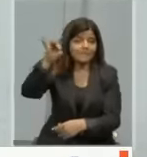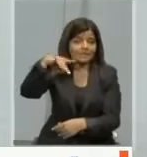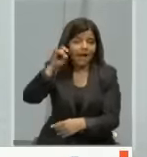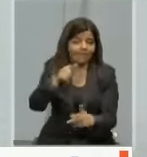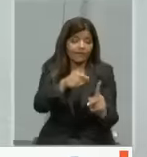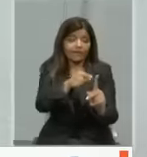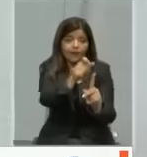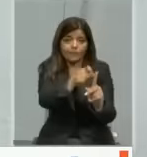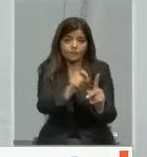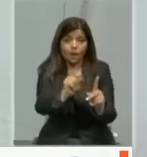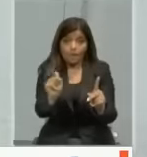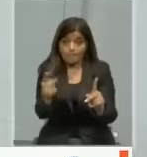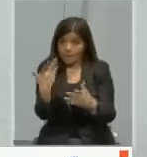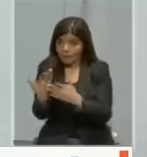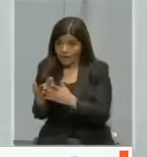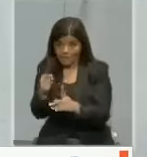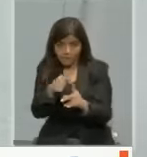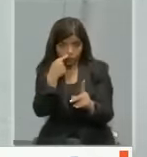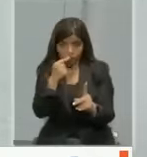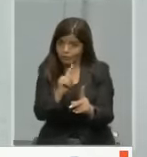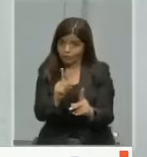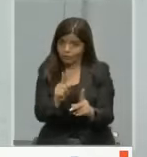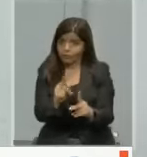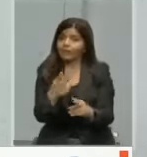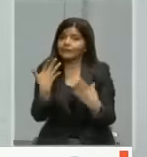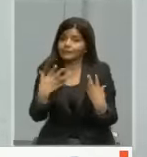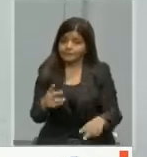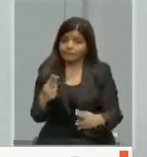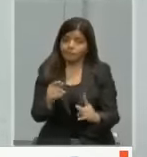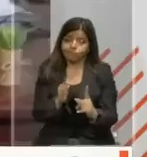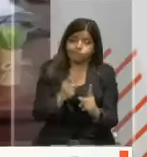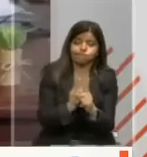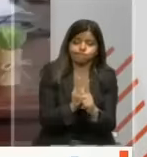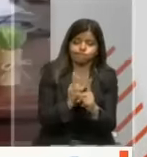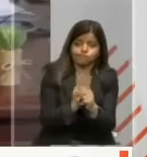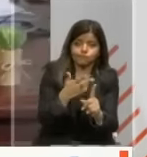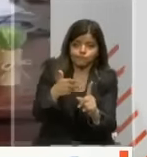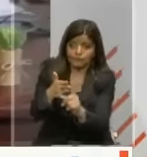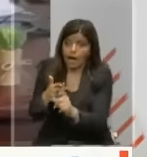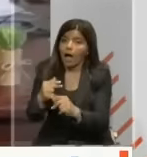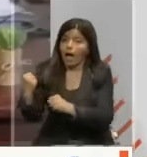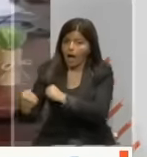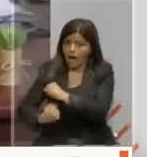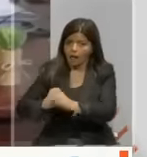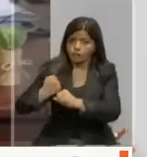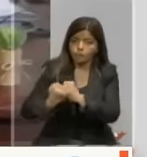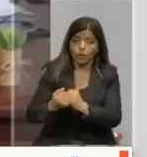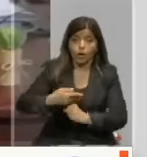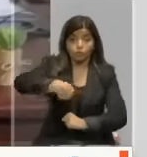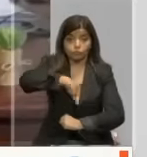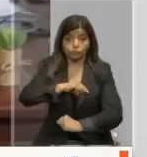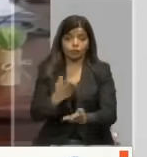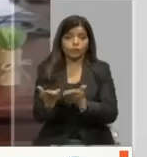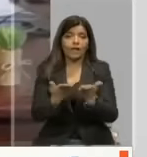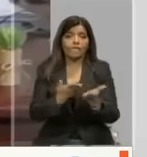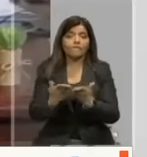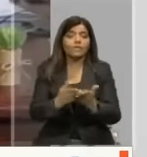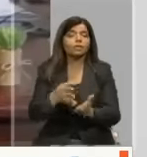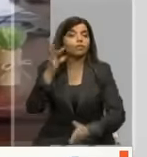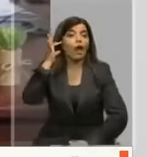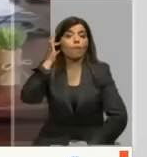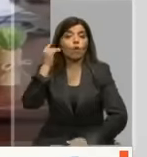no soy el primer caso porque creo que el tipo viene acosando a varias chicas de hace muchos años. Como Servicio Nacional de la Mujer y la Equidad de Género,